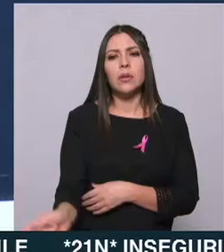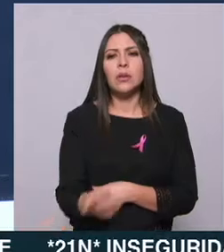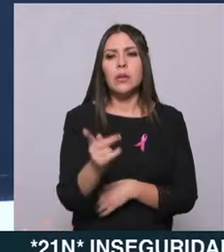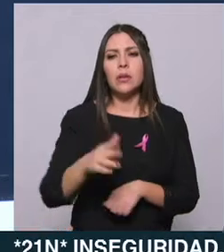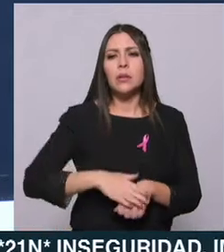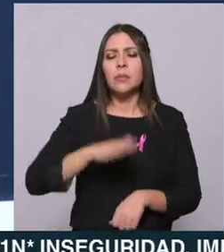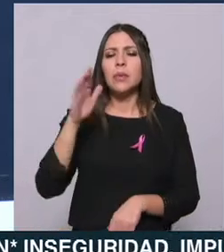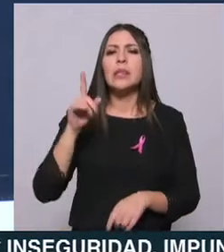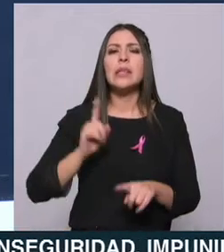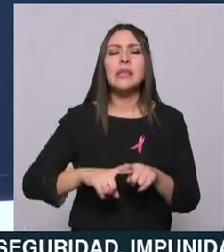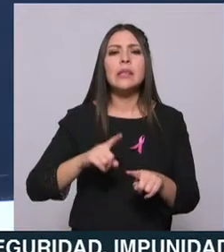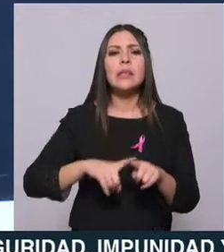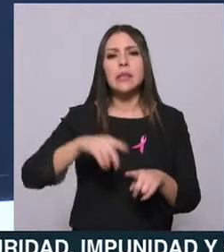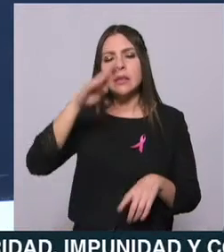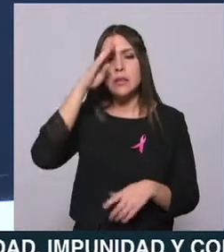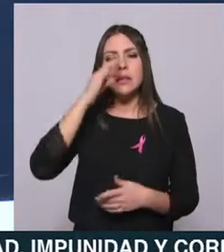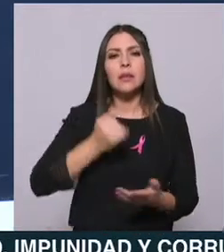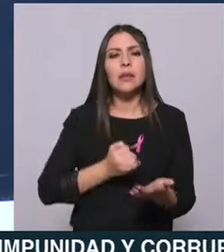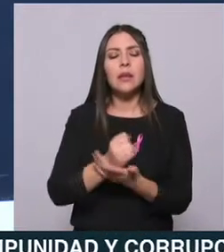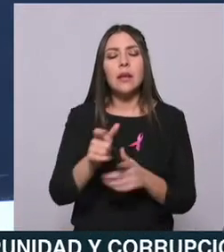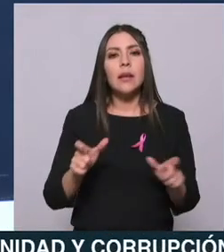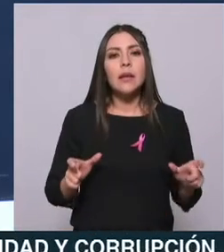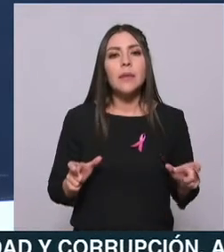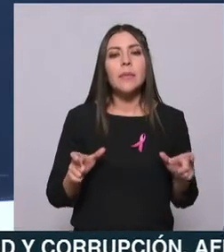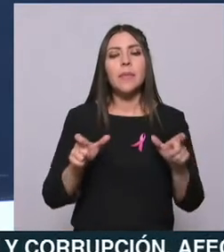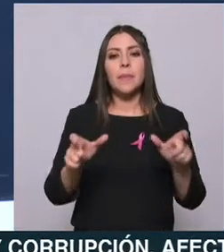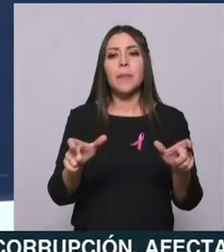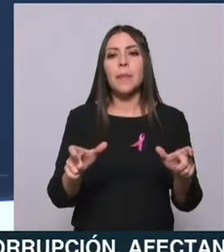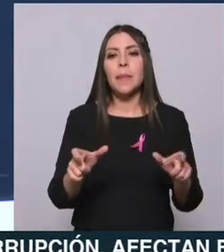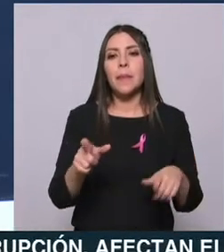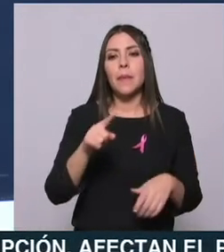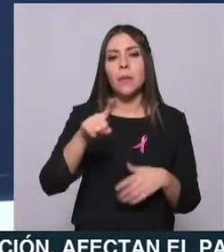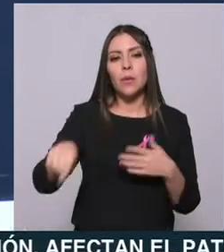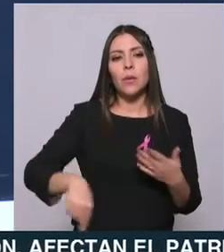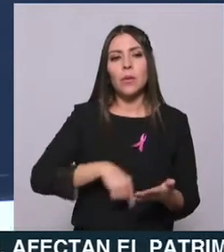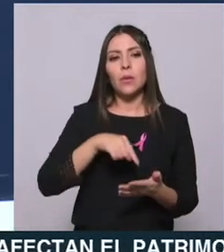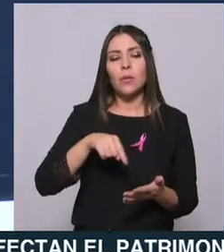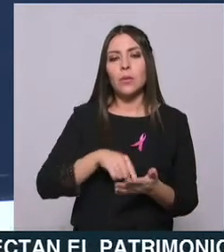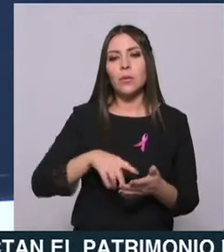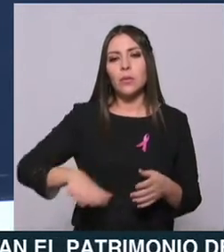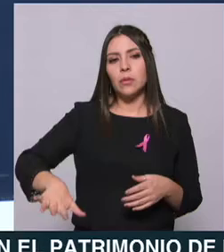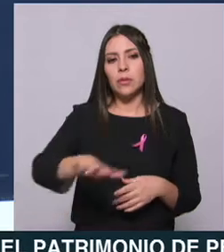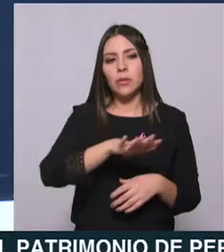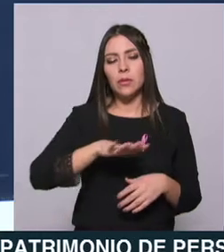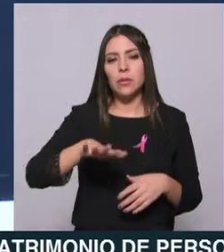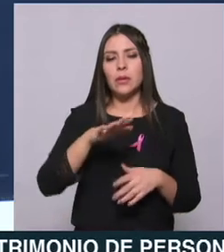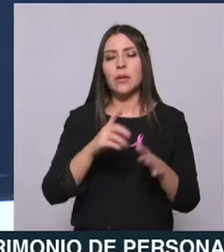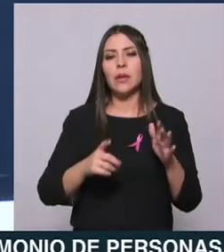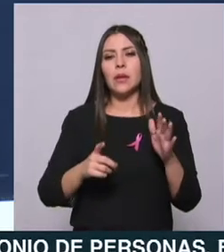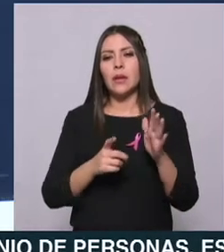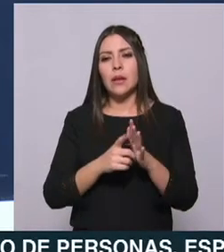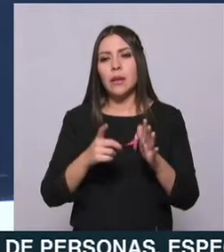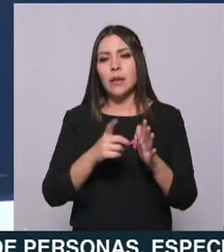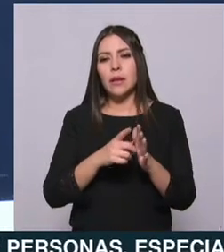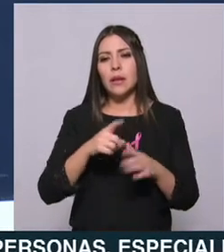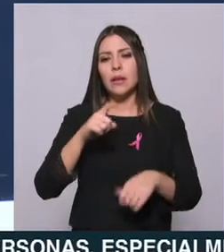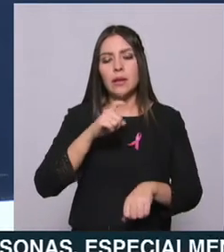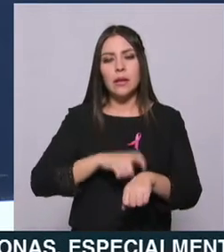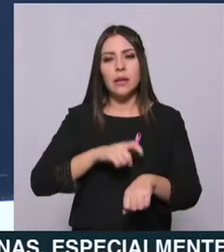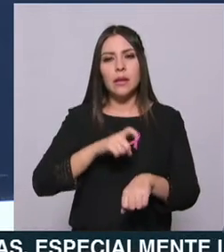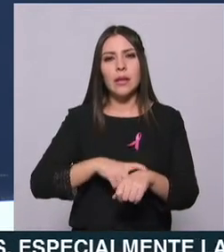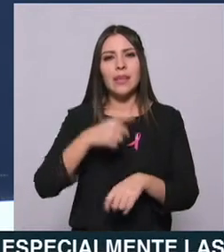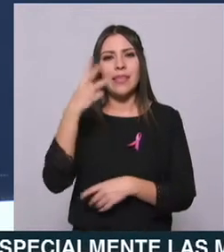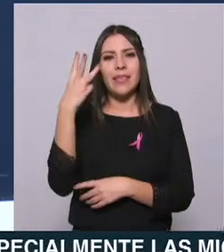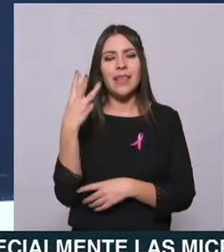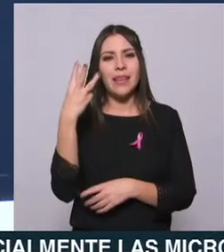y decidió realizar un operativo de esta magnitud en una zona habitacional, comercial, a las 3 de la